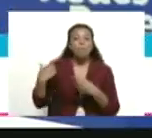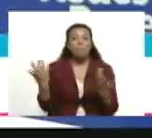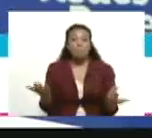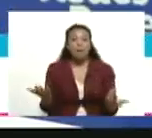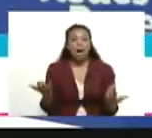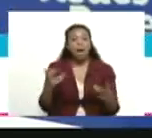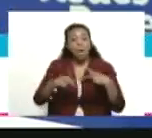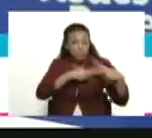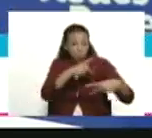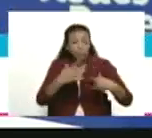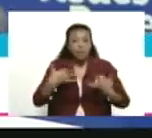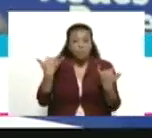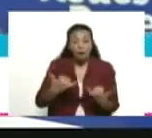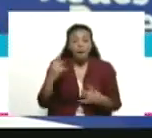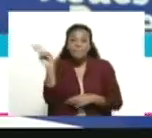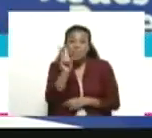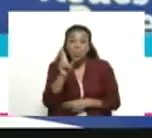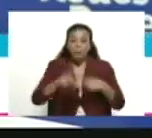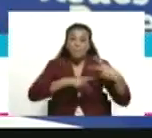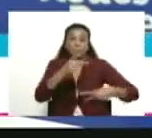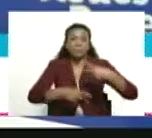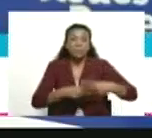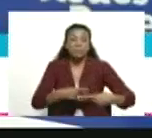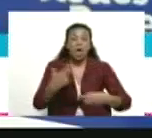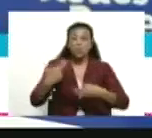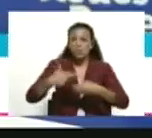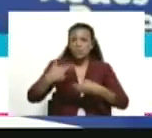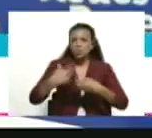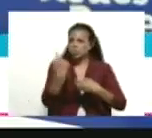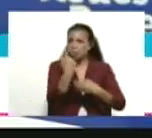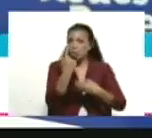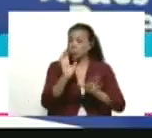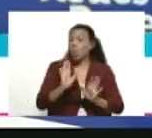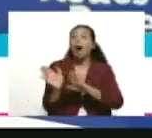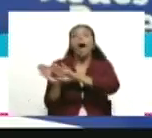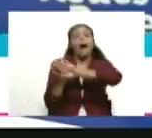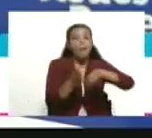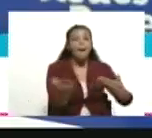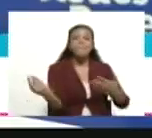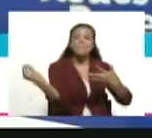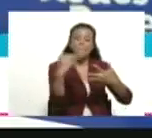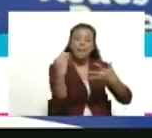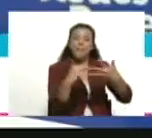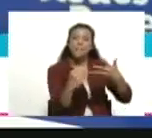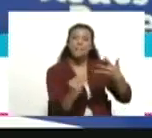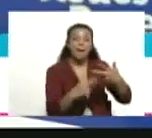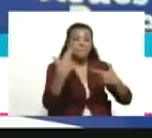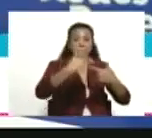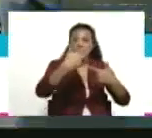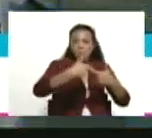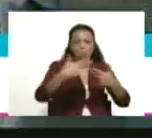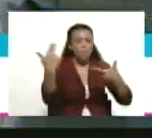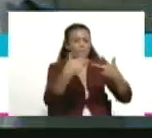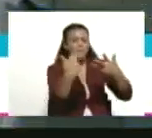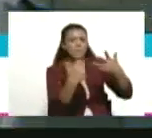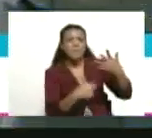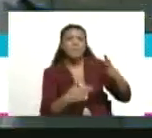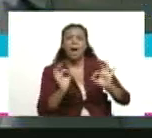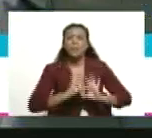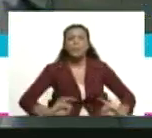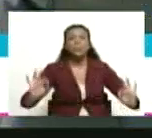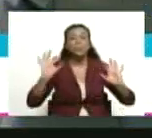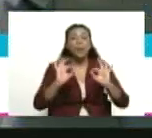nosotros producimos. Ahora no solo es petróleo, ahora producimos de todo, compadre. ¿Ah? De todo producimos.